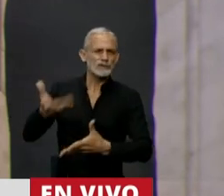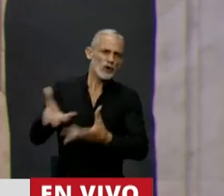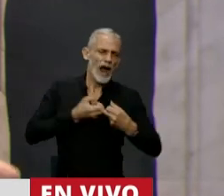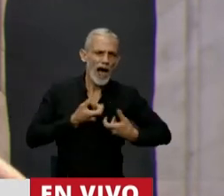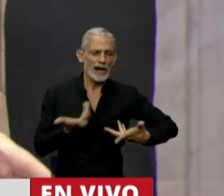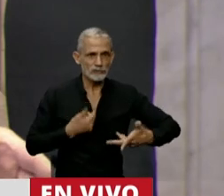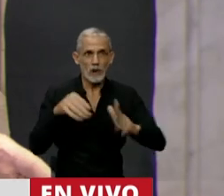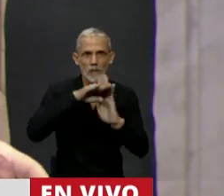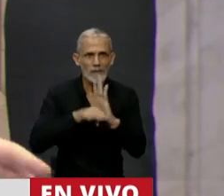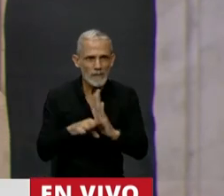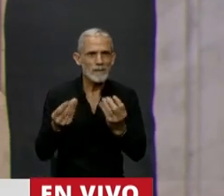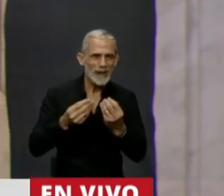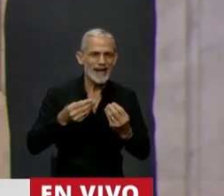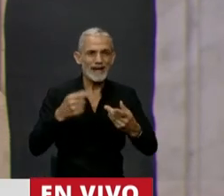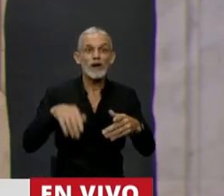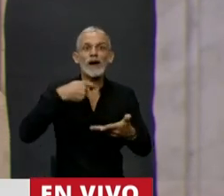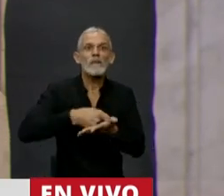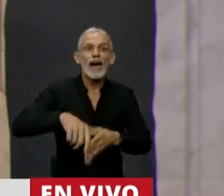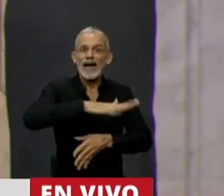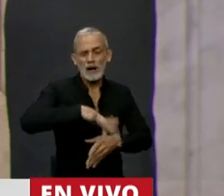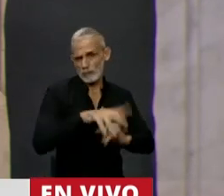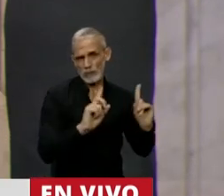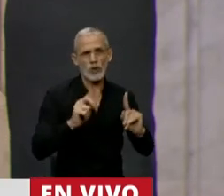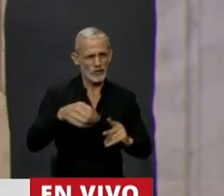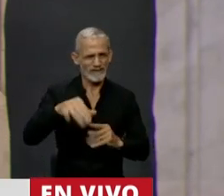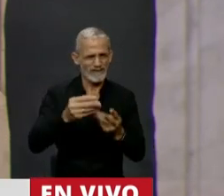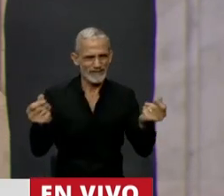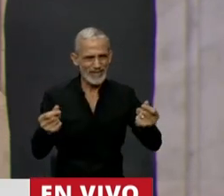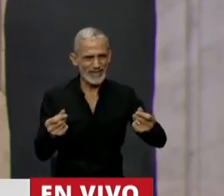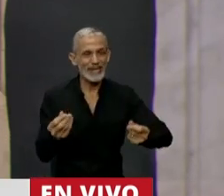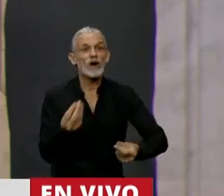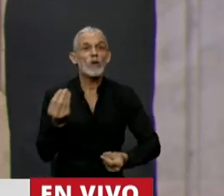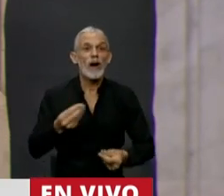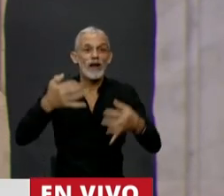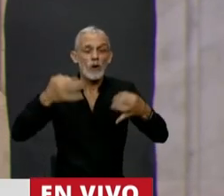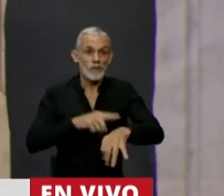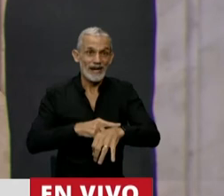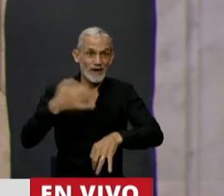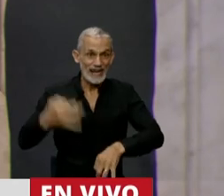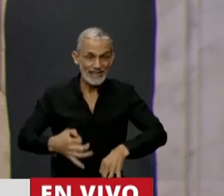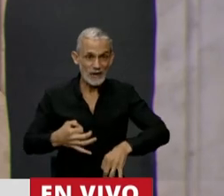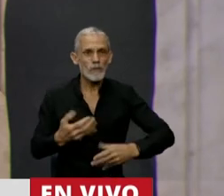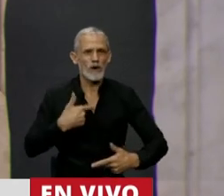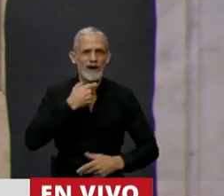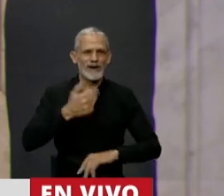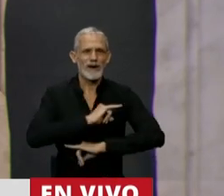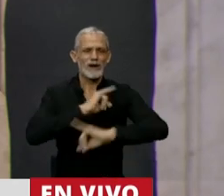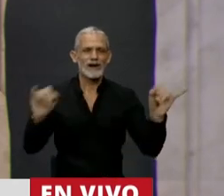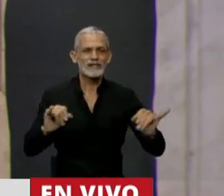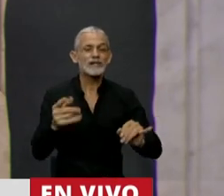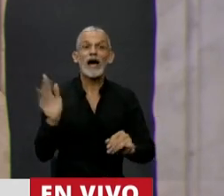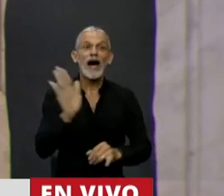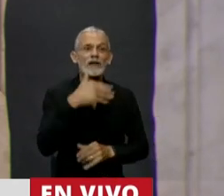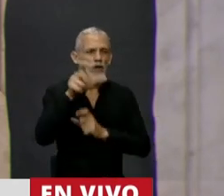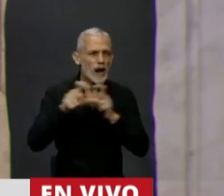otra serie de medidas para que esta crisis no la pague el pueblo. Por eso, presidente, para terminar y cumplir con el tiempo, quiero decirle a